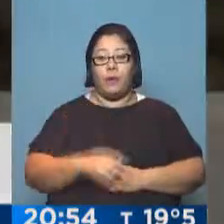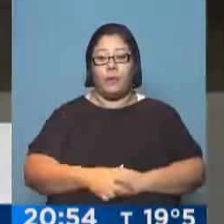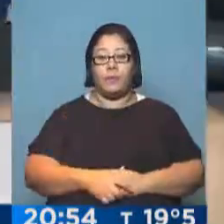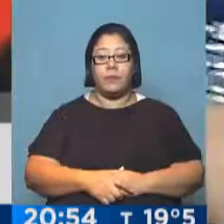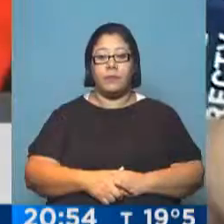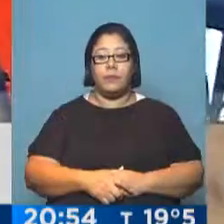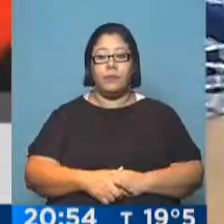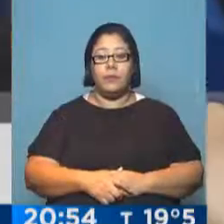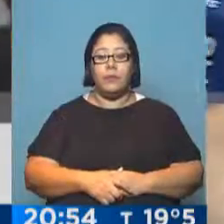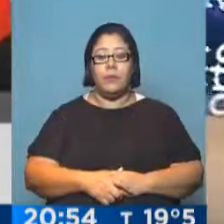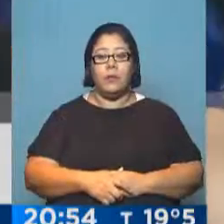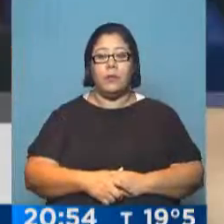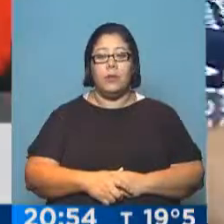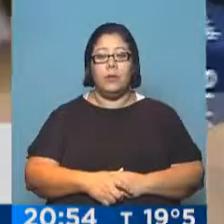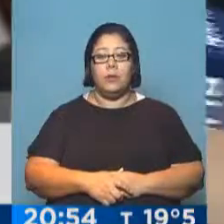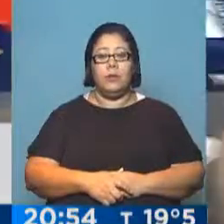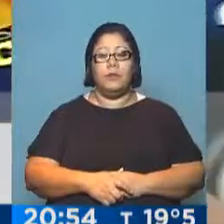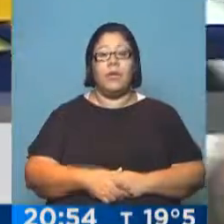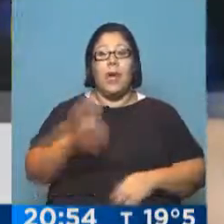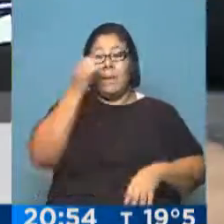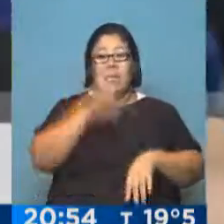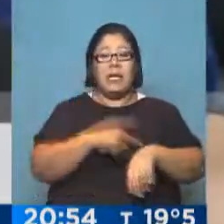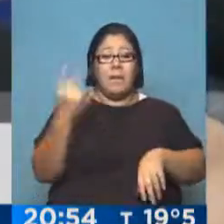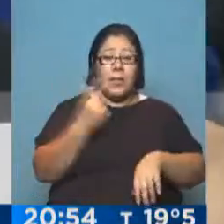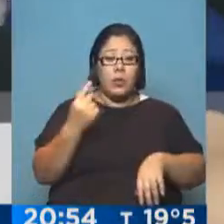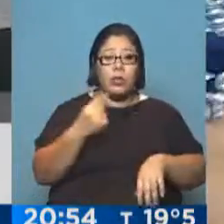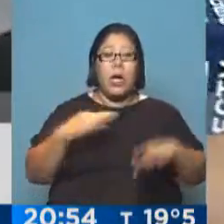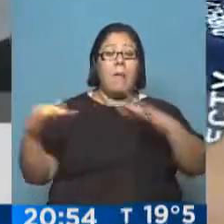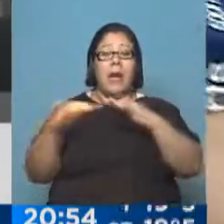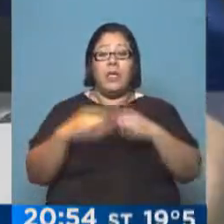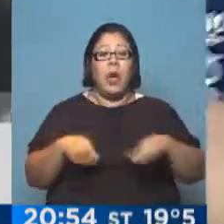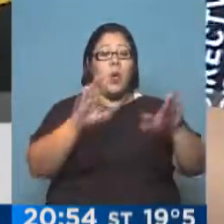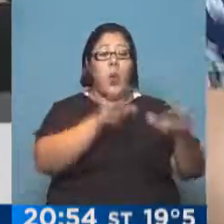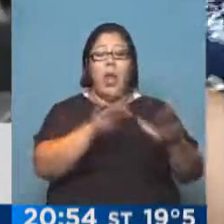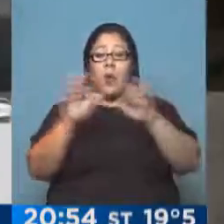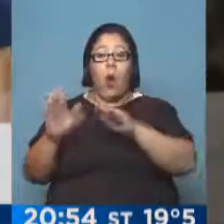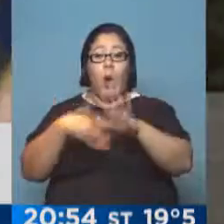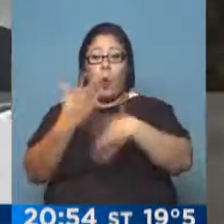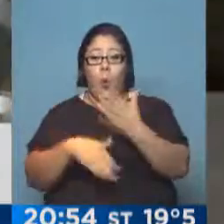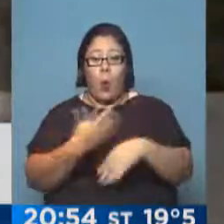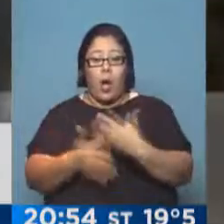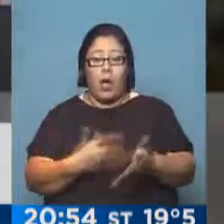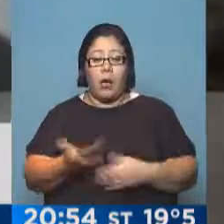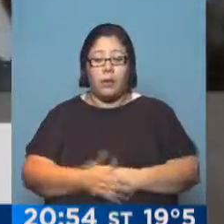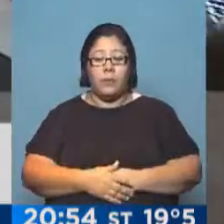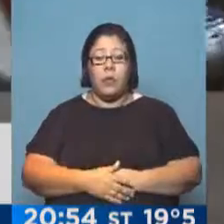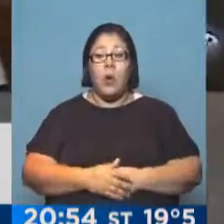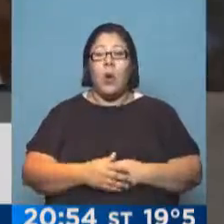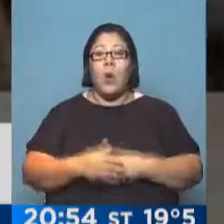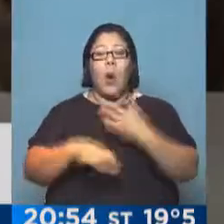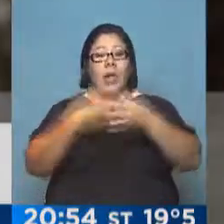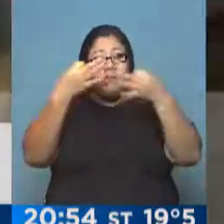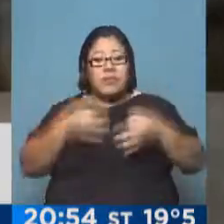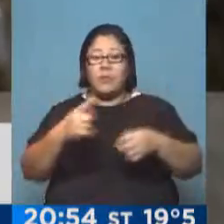Después creo de los 20 minutos el partido se fue emparejando, se fue ensuciando, nunca se pudo jugar bien, nunca